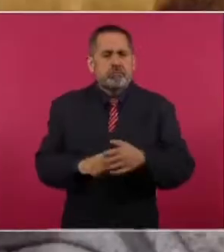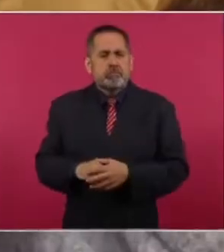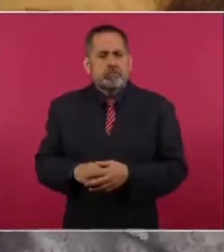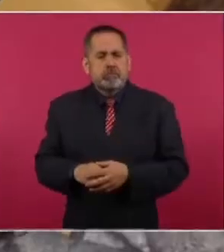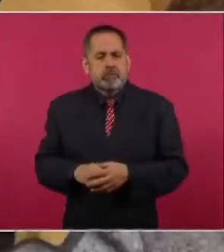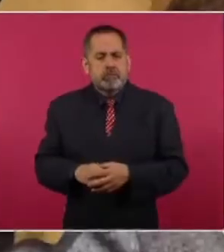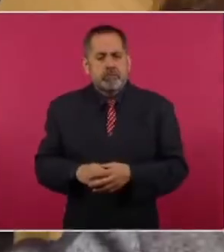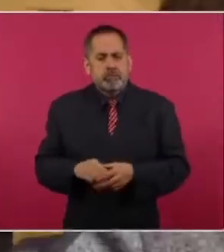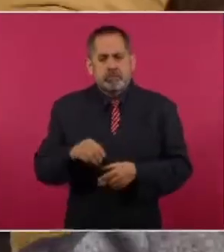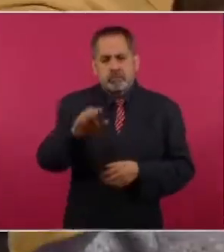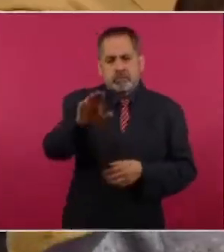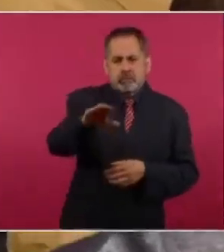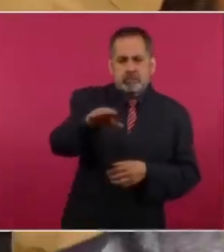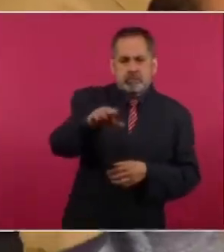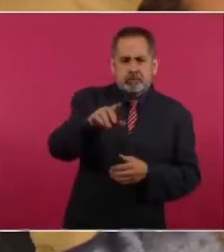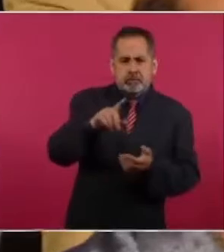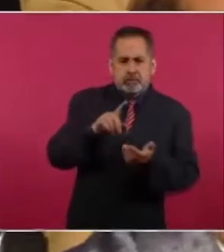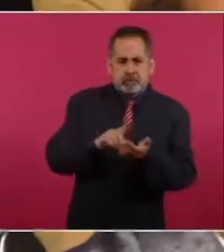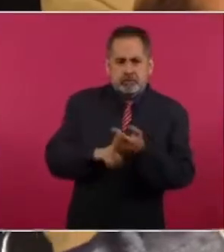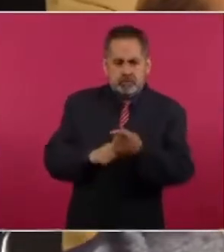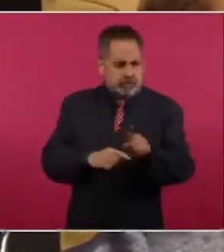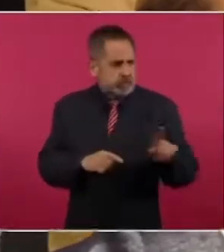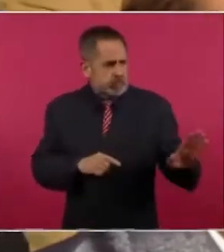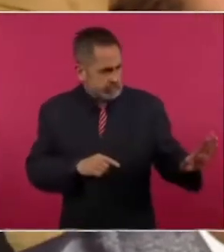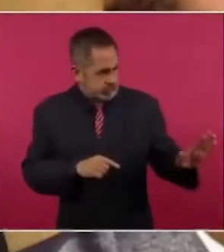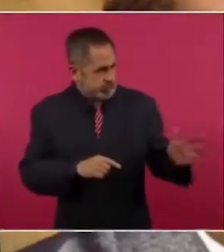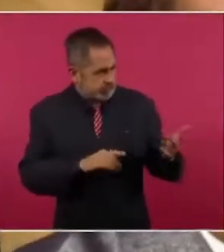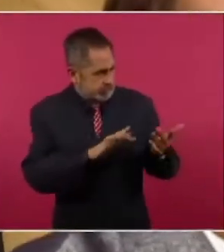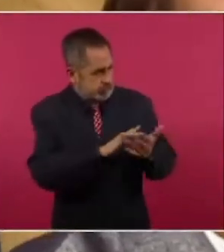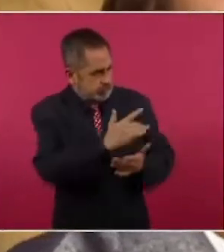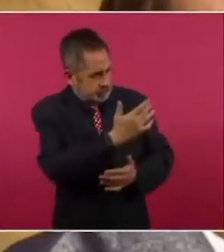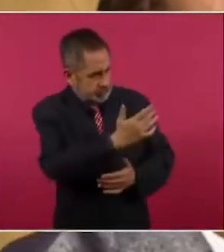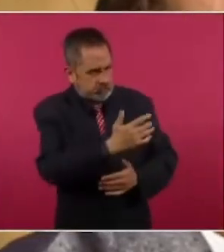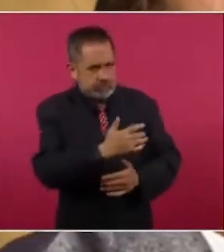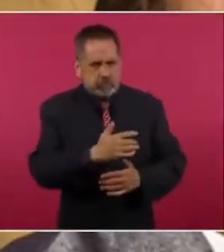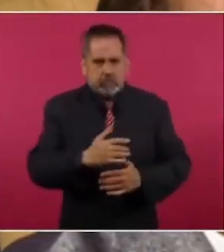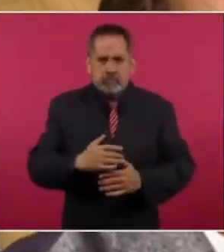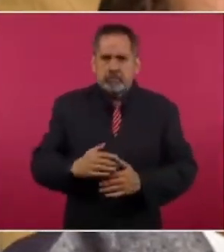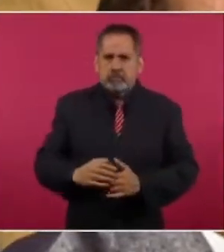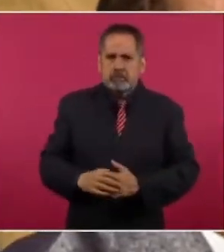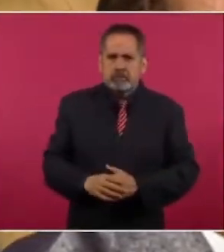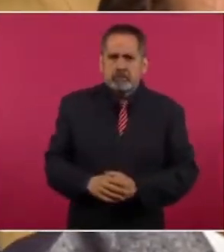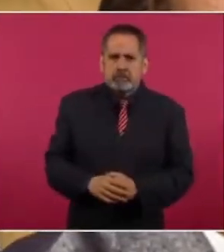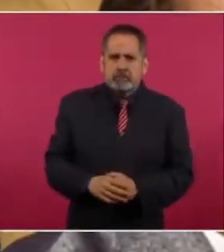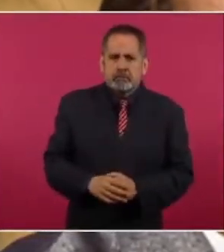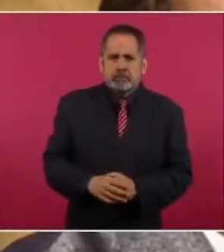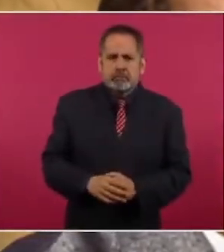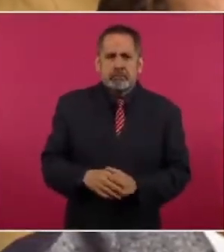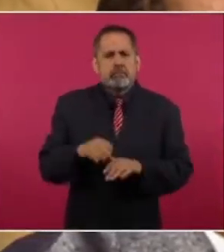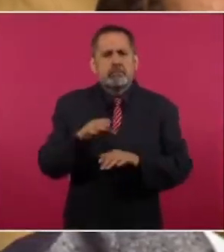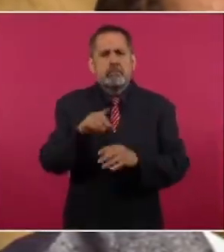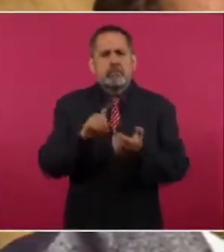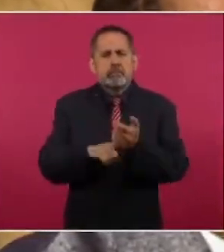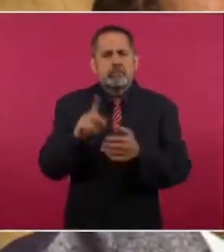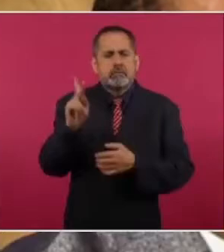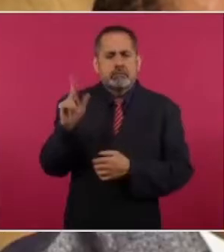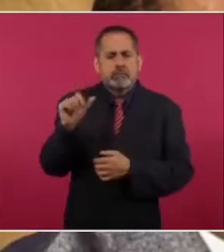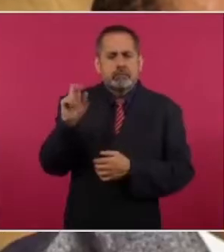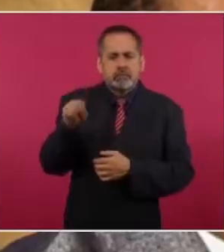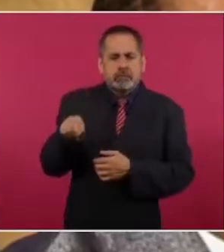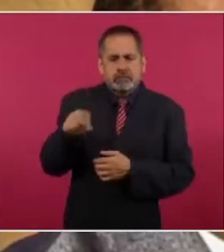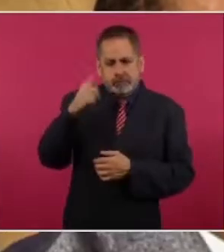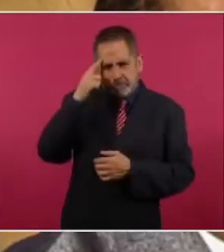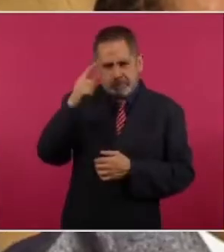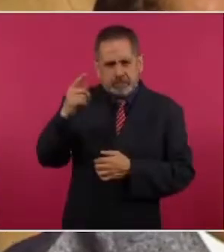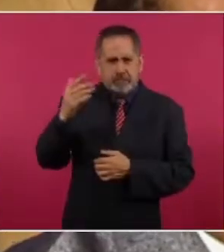balance del plan antiinflacionario? Si me permites, gracias. ¿Sobre qué? Sobre este plan,